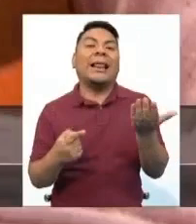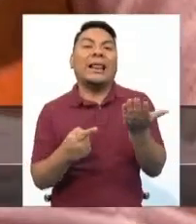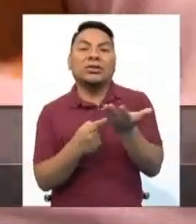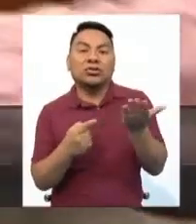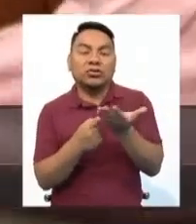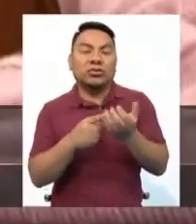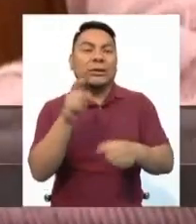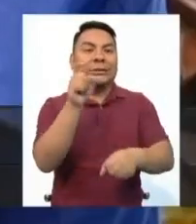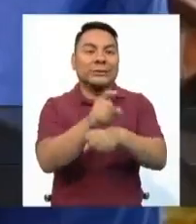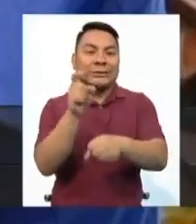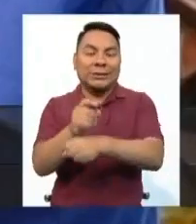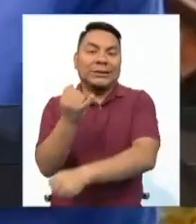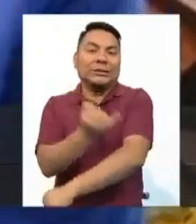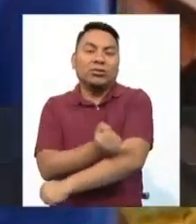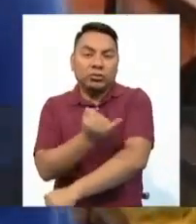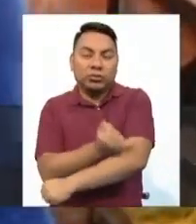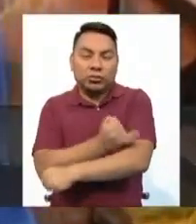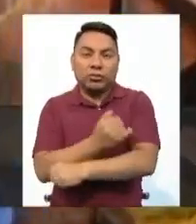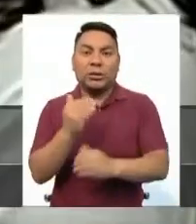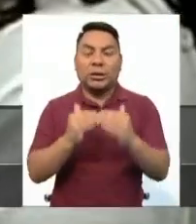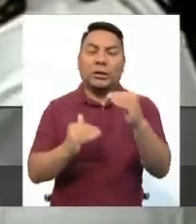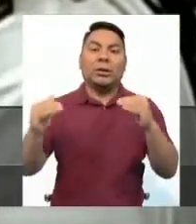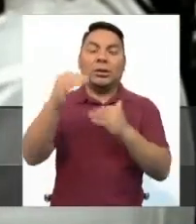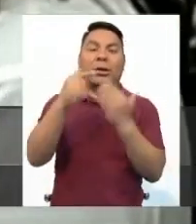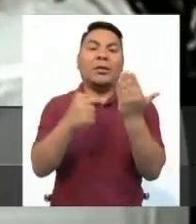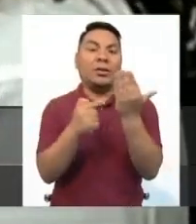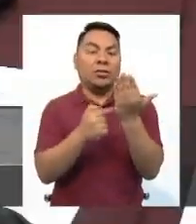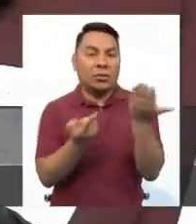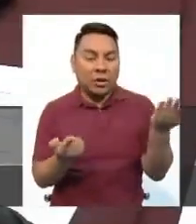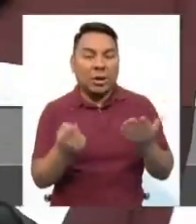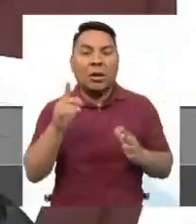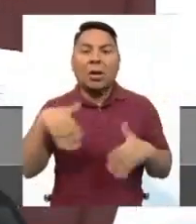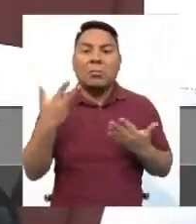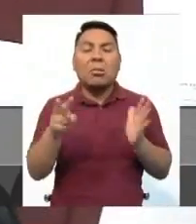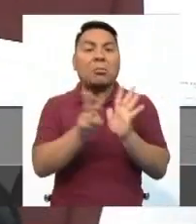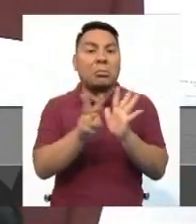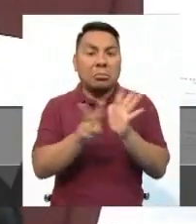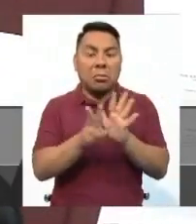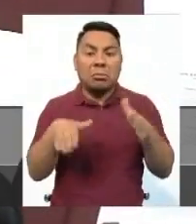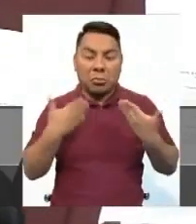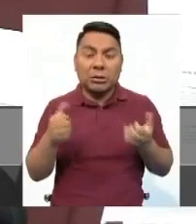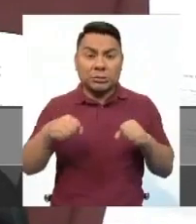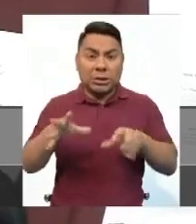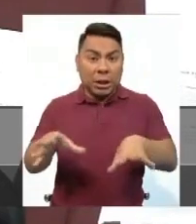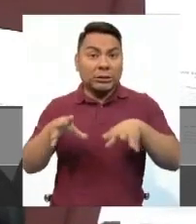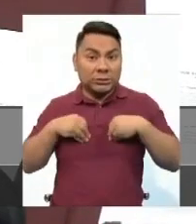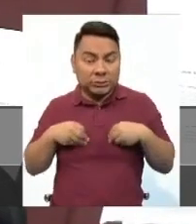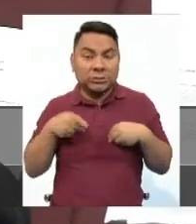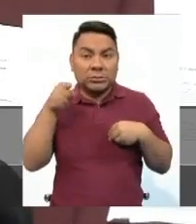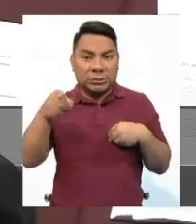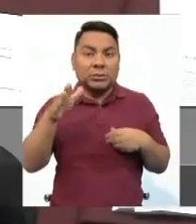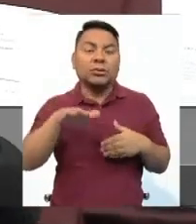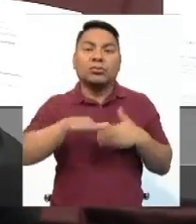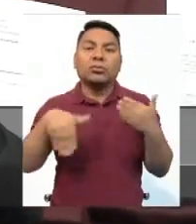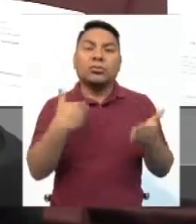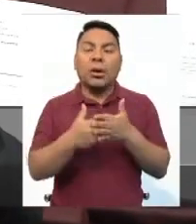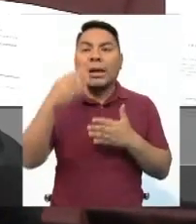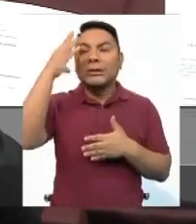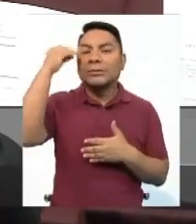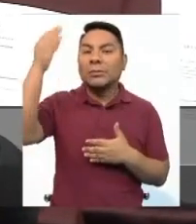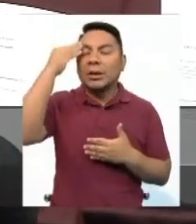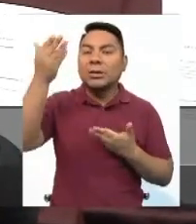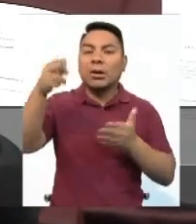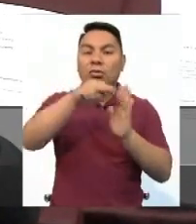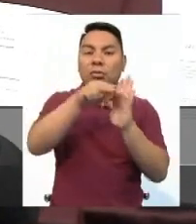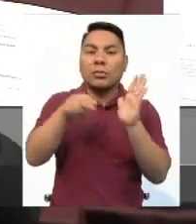Productiva y de Institutos de Educación Superior Tecnológicos que voluntariamente accedan a la realización de experiencias formativas